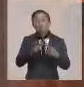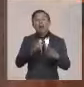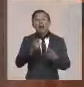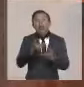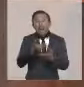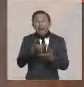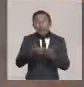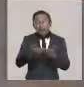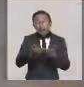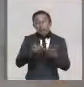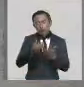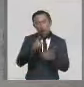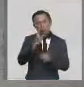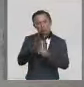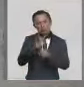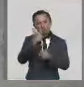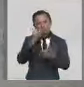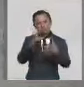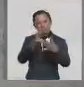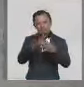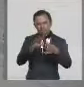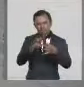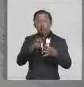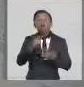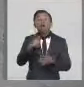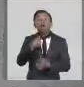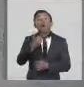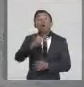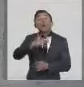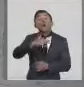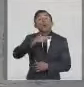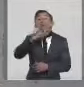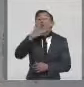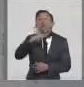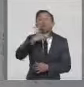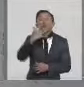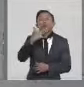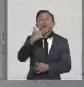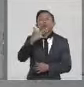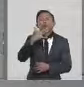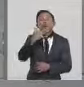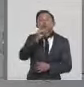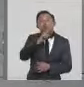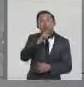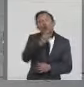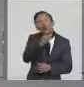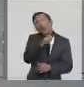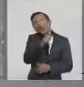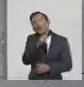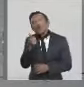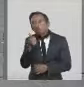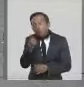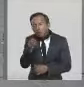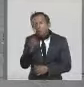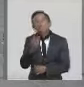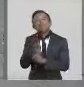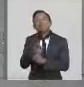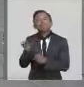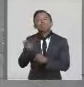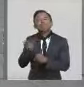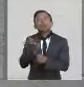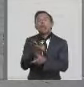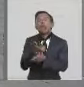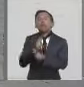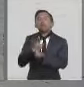hablar también en este caso, la otra cara de la corrupción, que es la impunidad, pues los casos que se dieron de corrupción han tenido